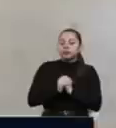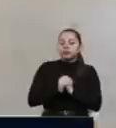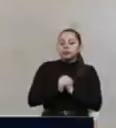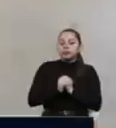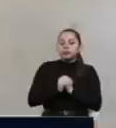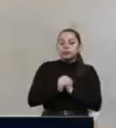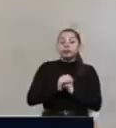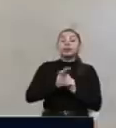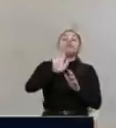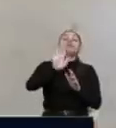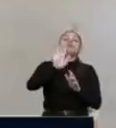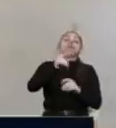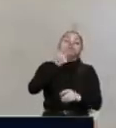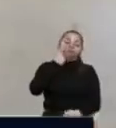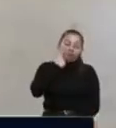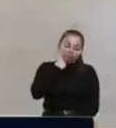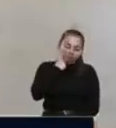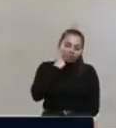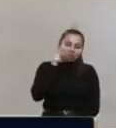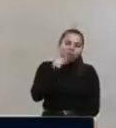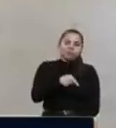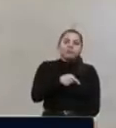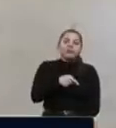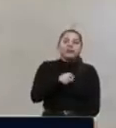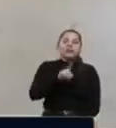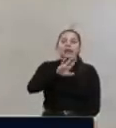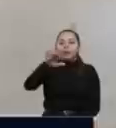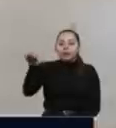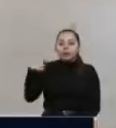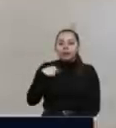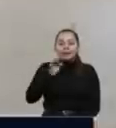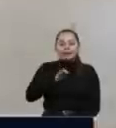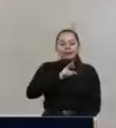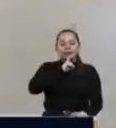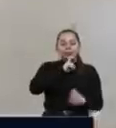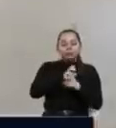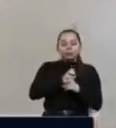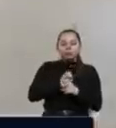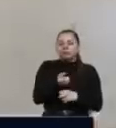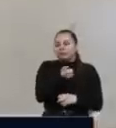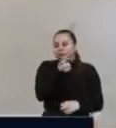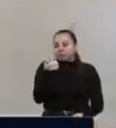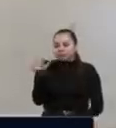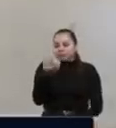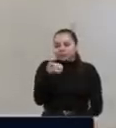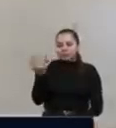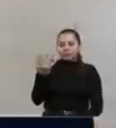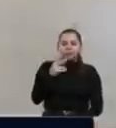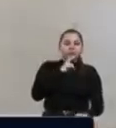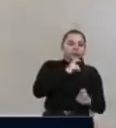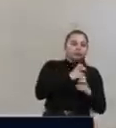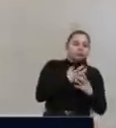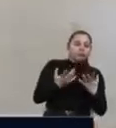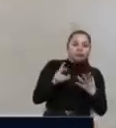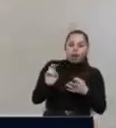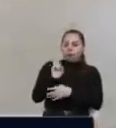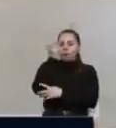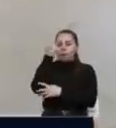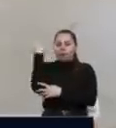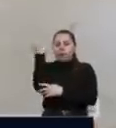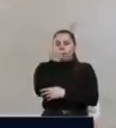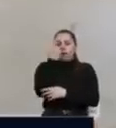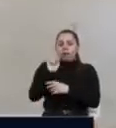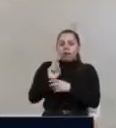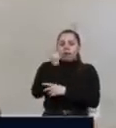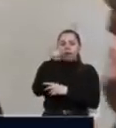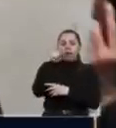Ah, y a propósito en esto, por una dificultad que siempre hay en cifras y esta afirmación del fiscal general, que es que